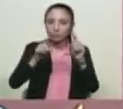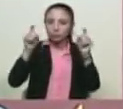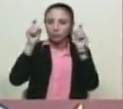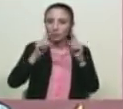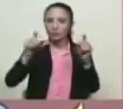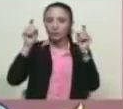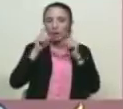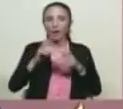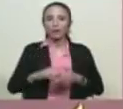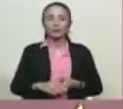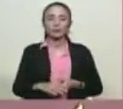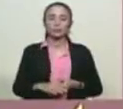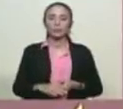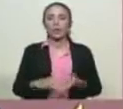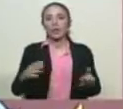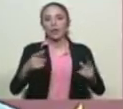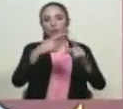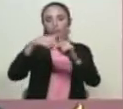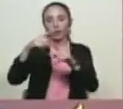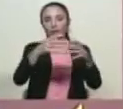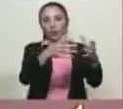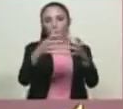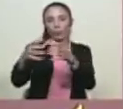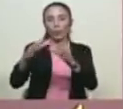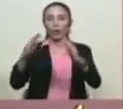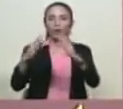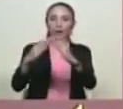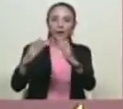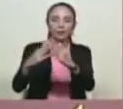el módulo de la vivienda para el hogar.